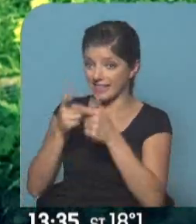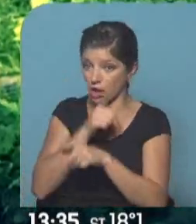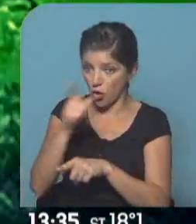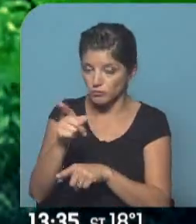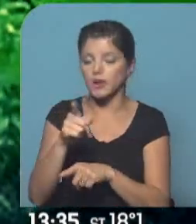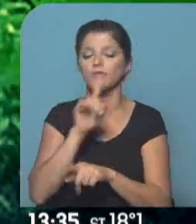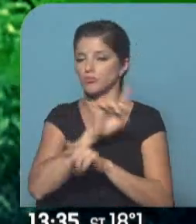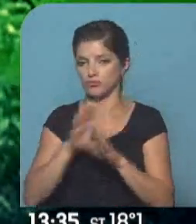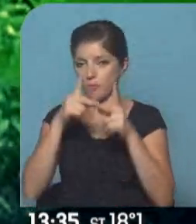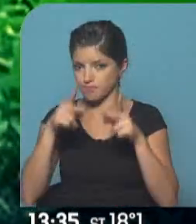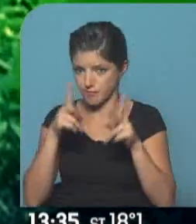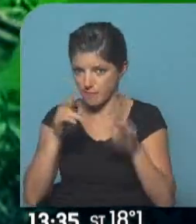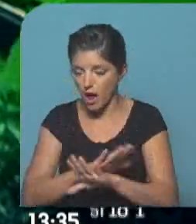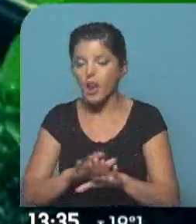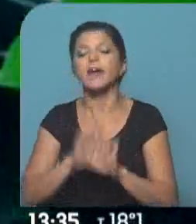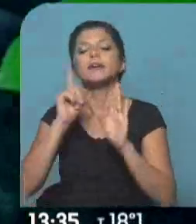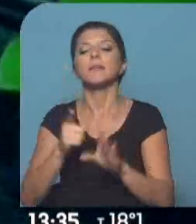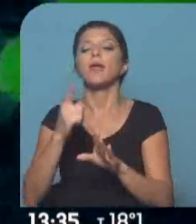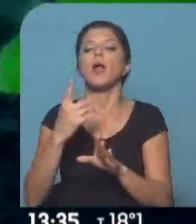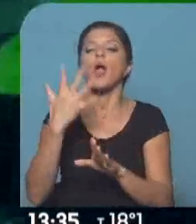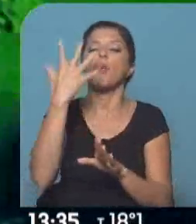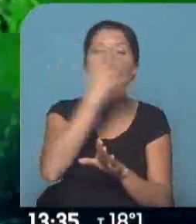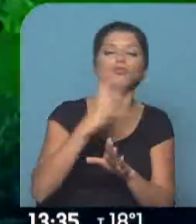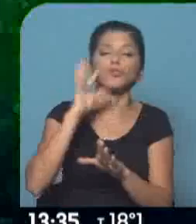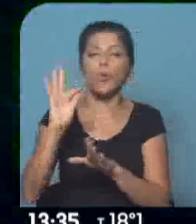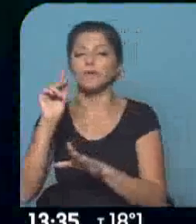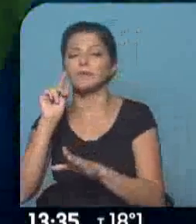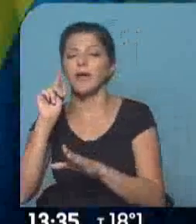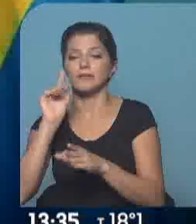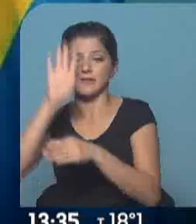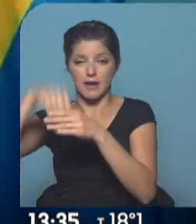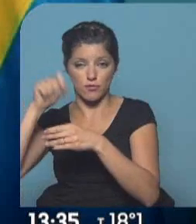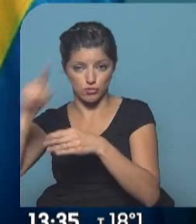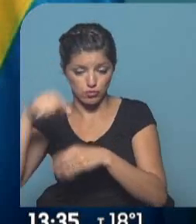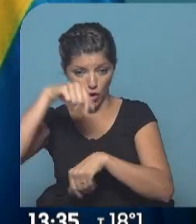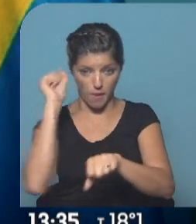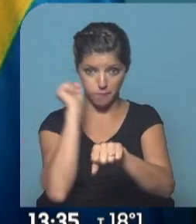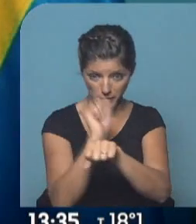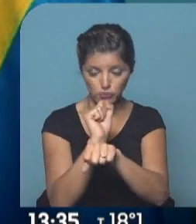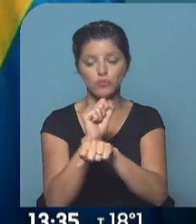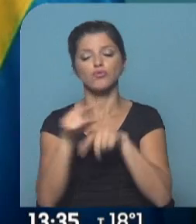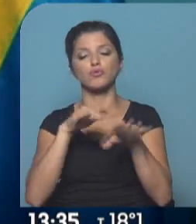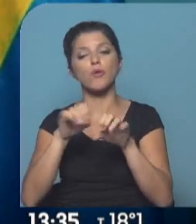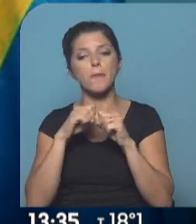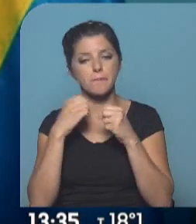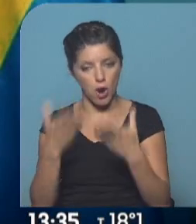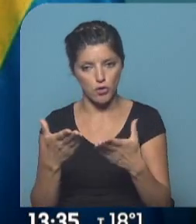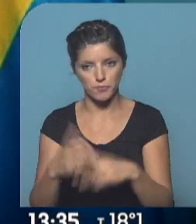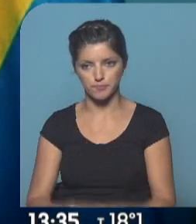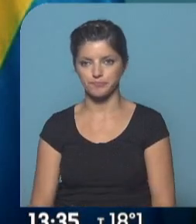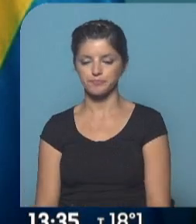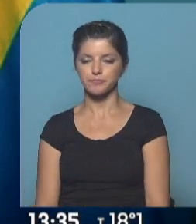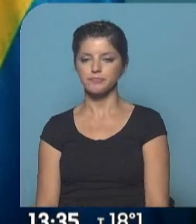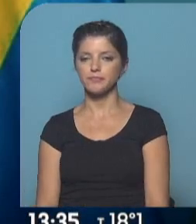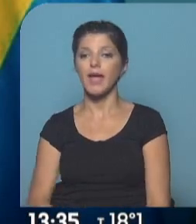detención de los 450 militantes actualmente encarcelados. Este es el primer cese al